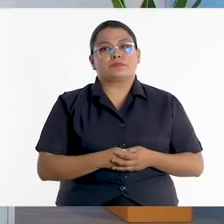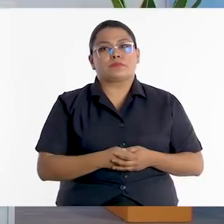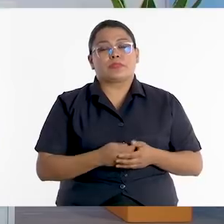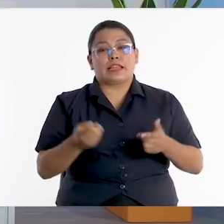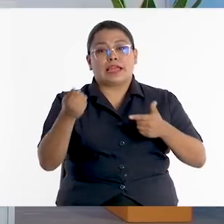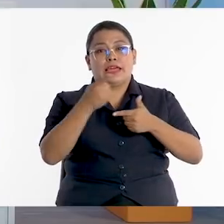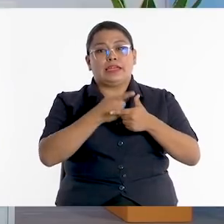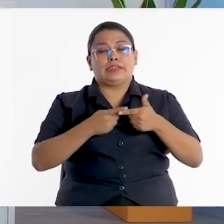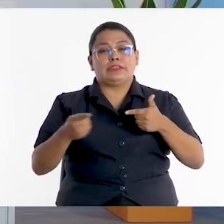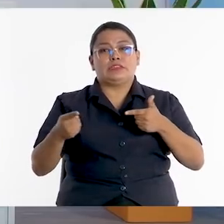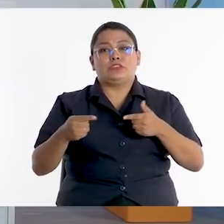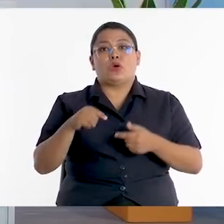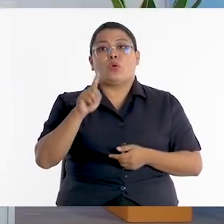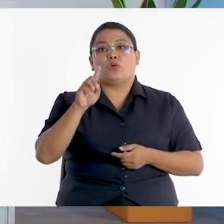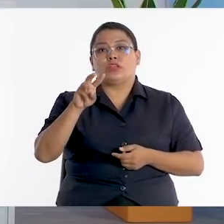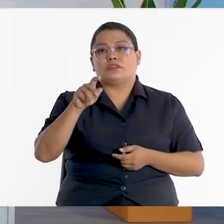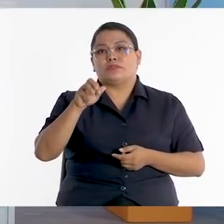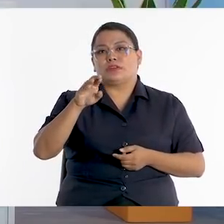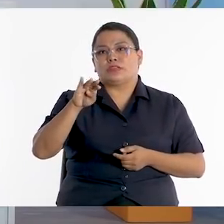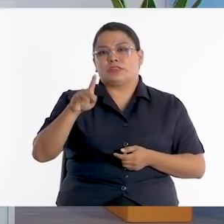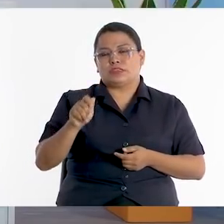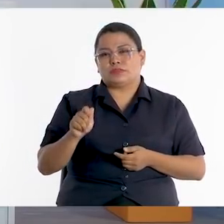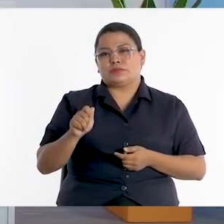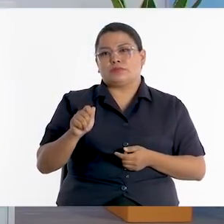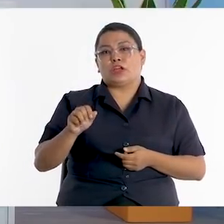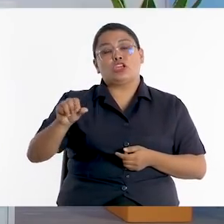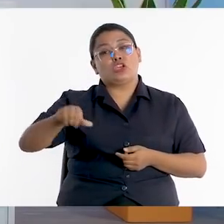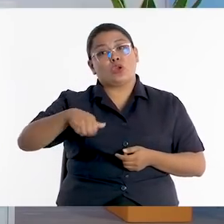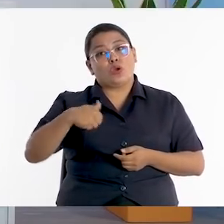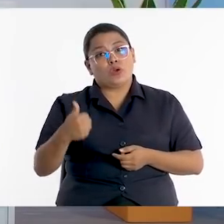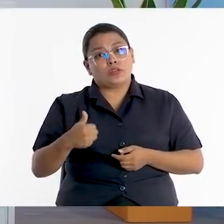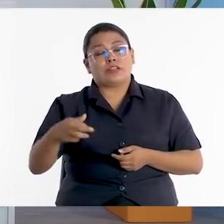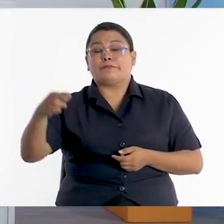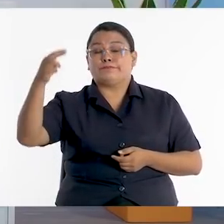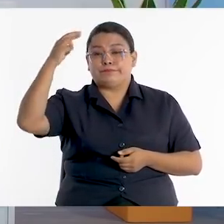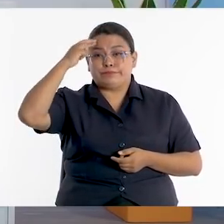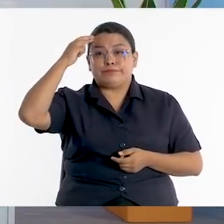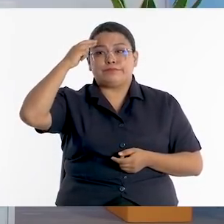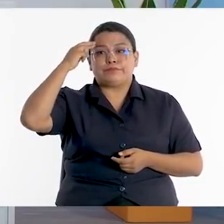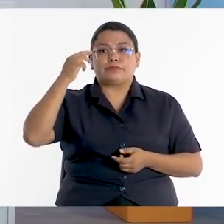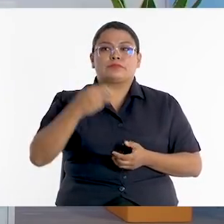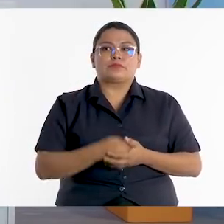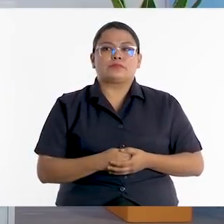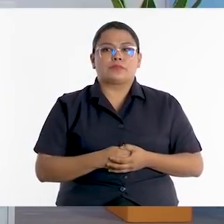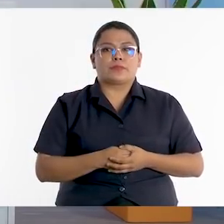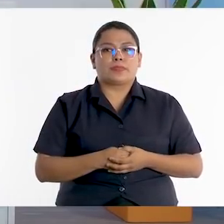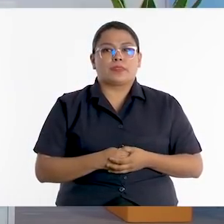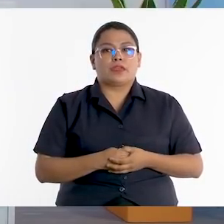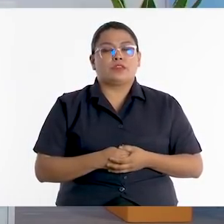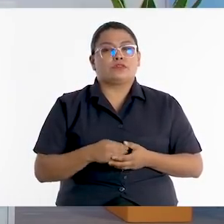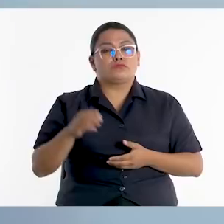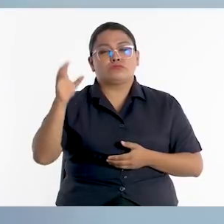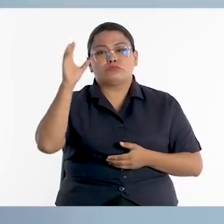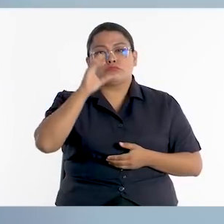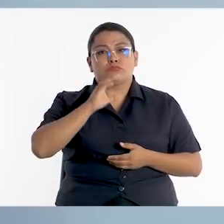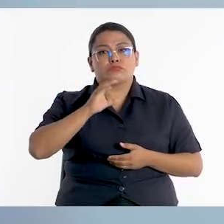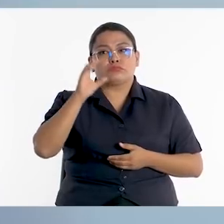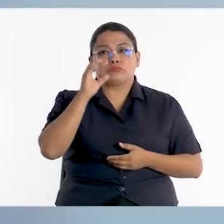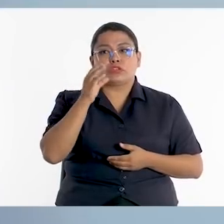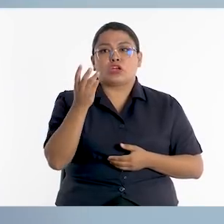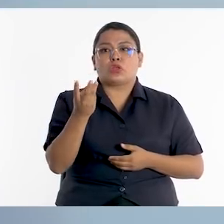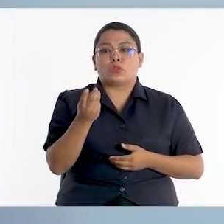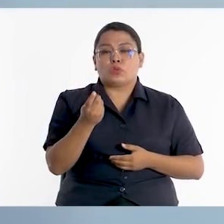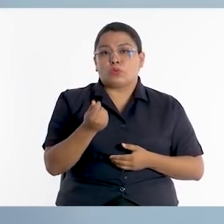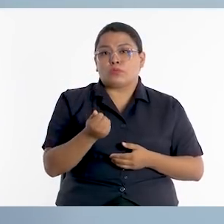La división de una variable con otra es esencialmente una razón. Los casos donde buscamos el valor